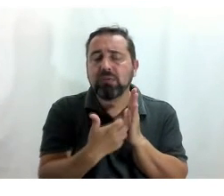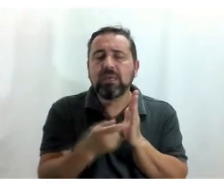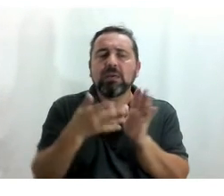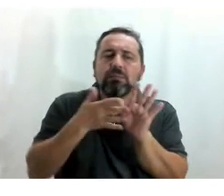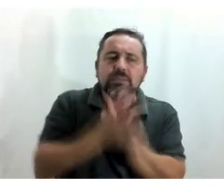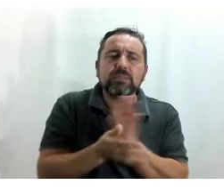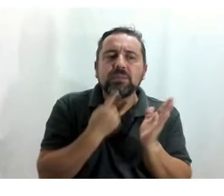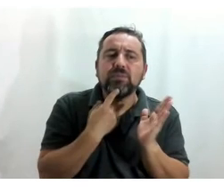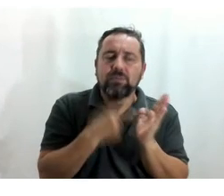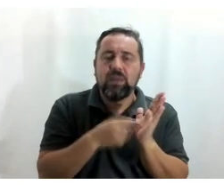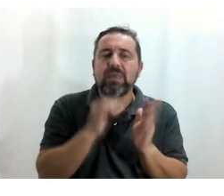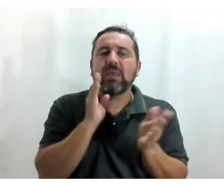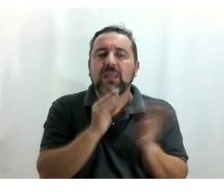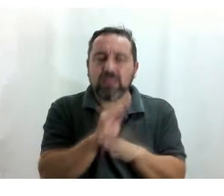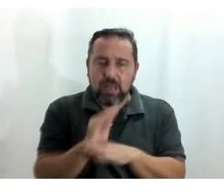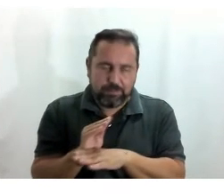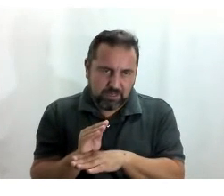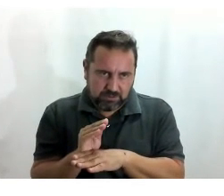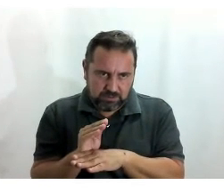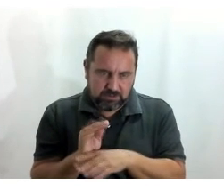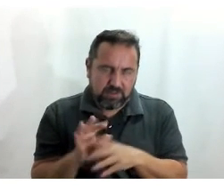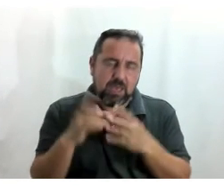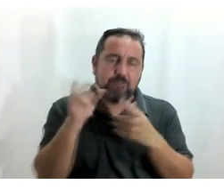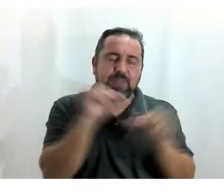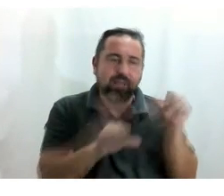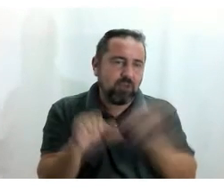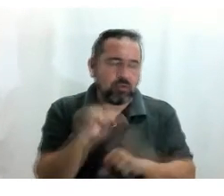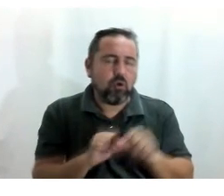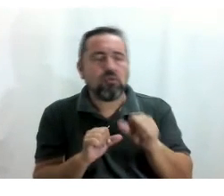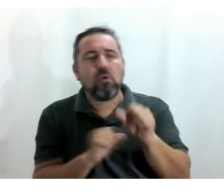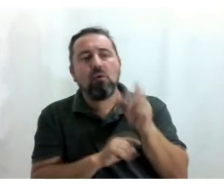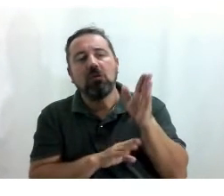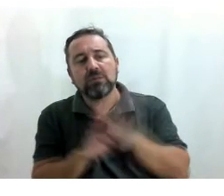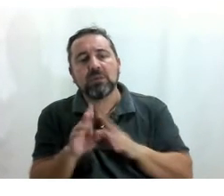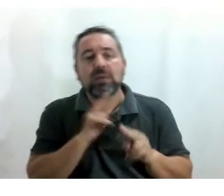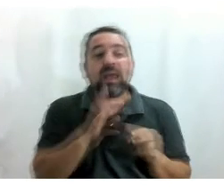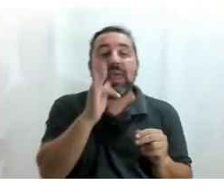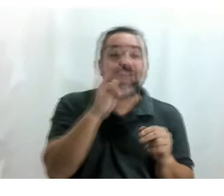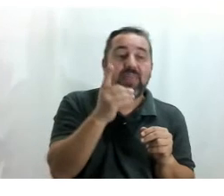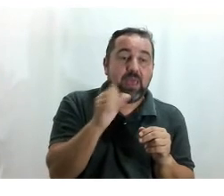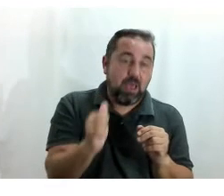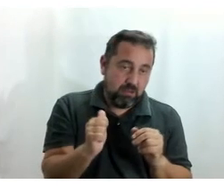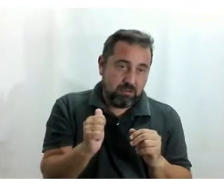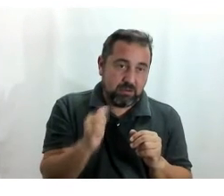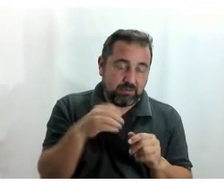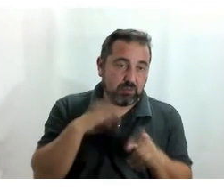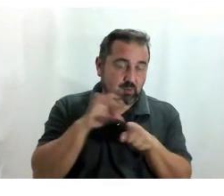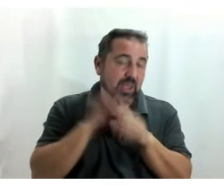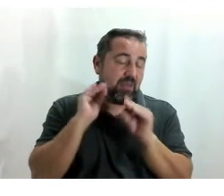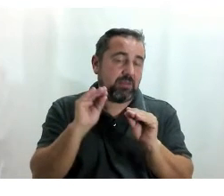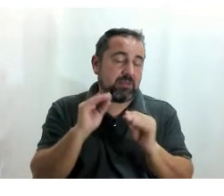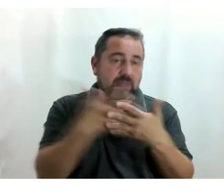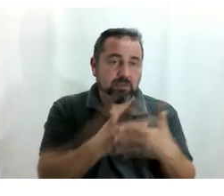a pesar de que existen terapias a nivel de laboratorio y de desarrollo, todavía la FDA, que es la agencia estadounidense encargada